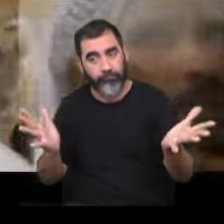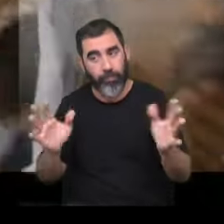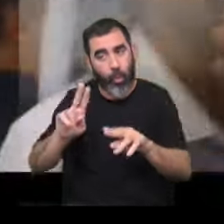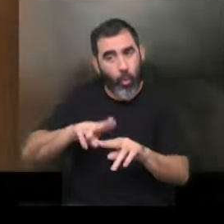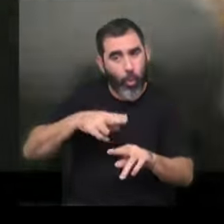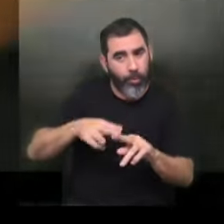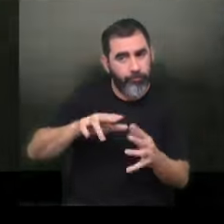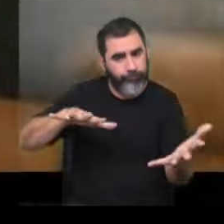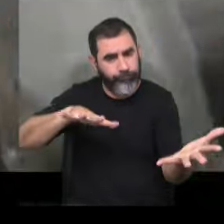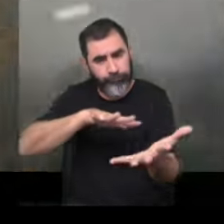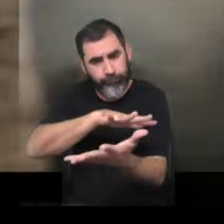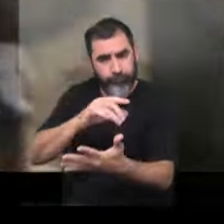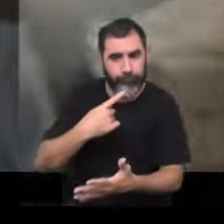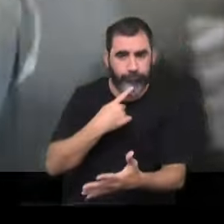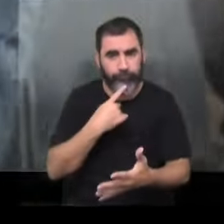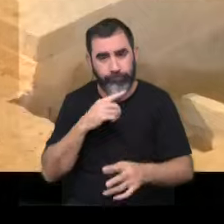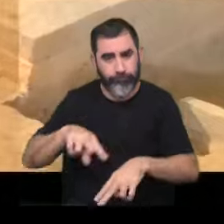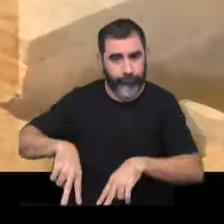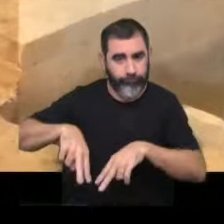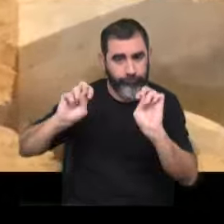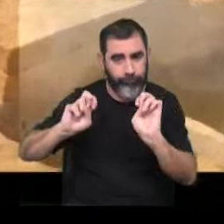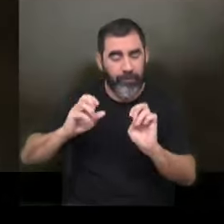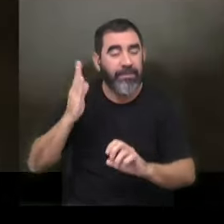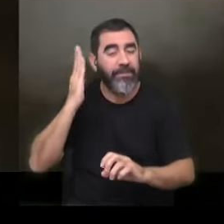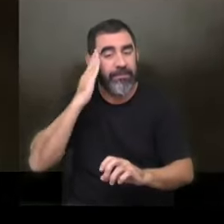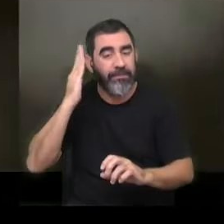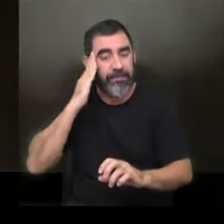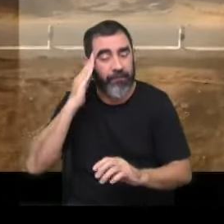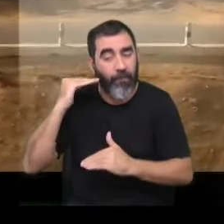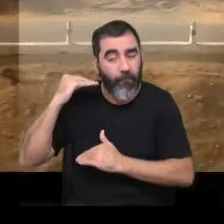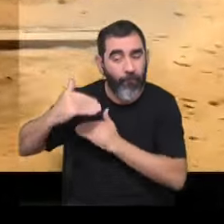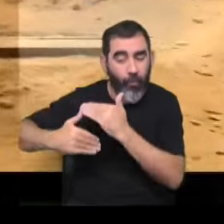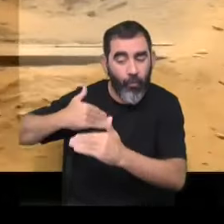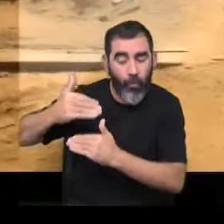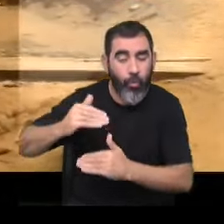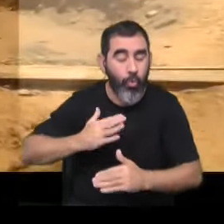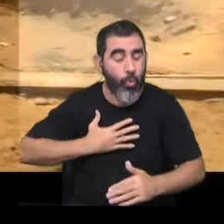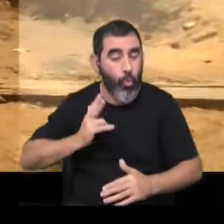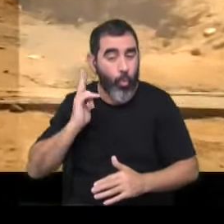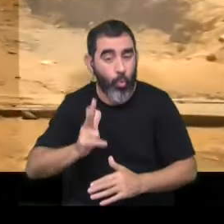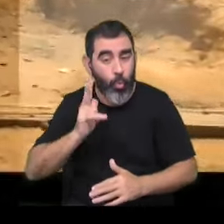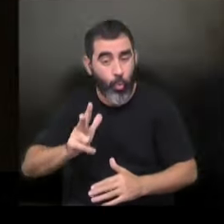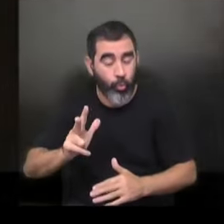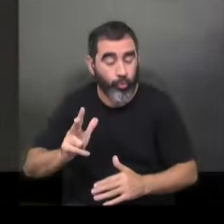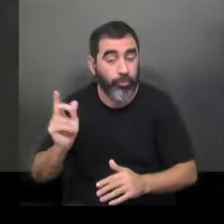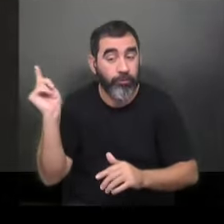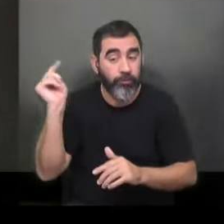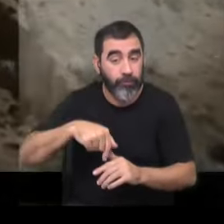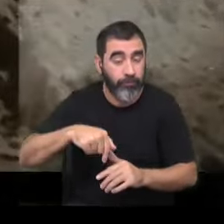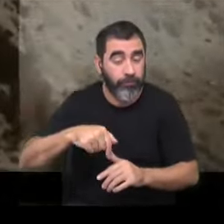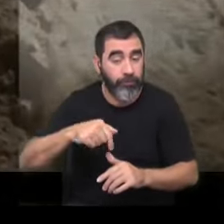nueva situación y área de estudio. Todo lo que se sabe sobre la evolución de los homínidos y el origen de